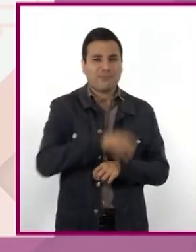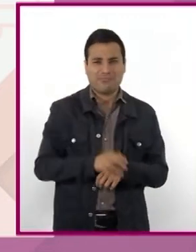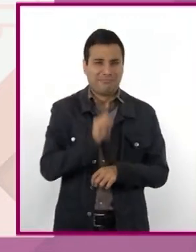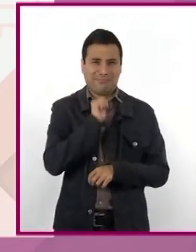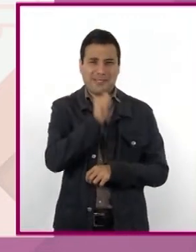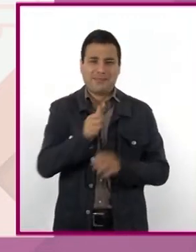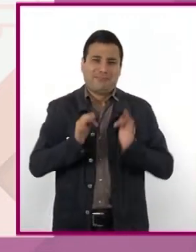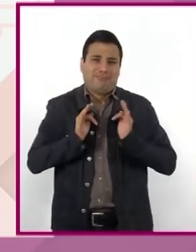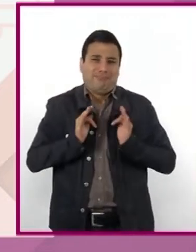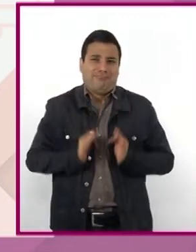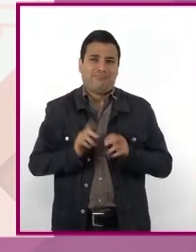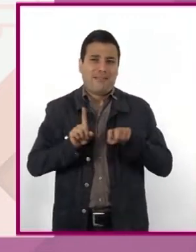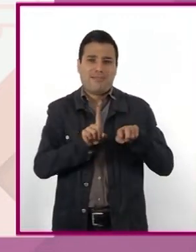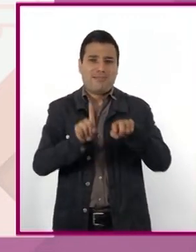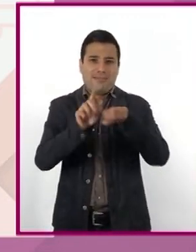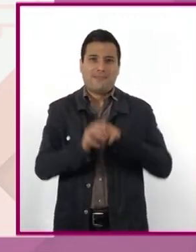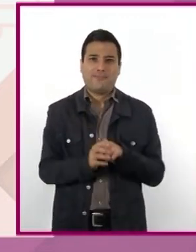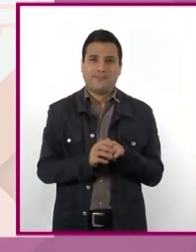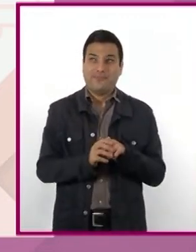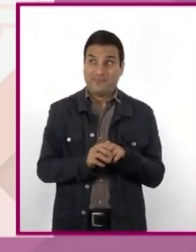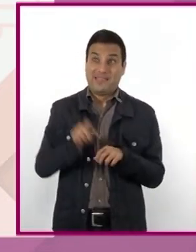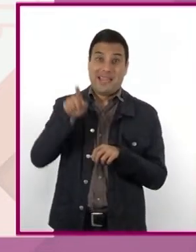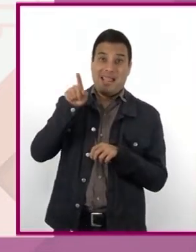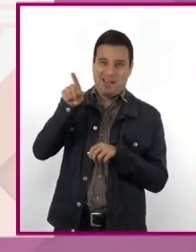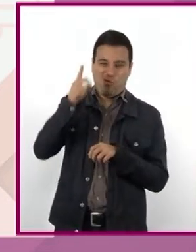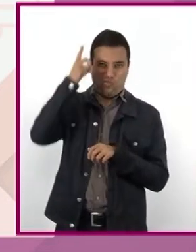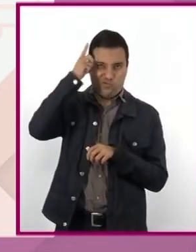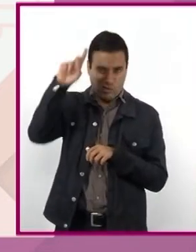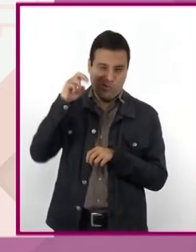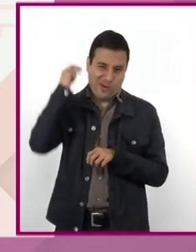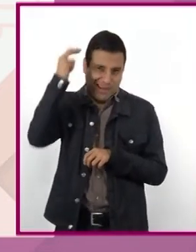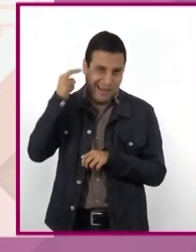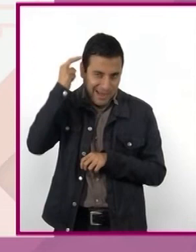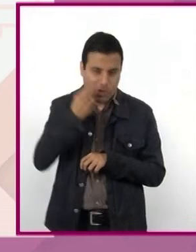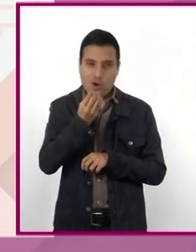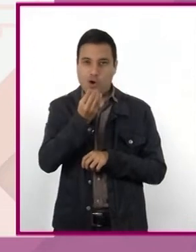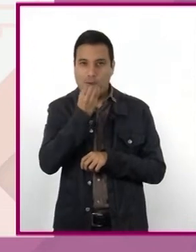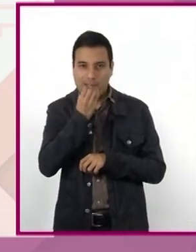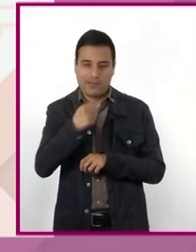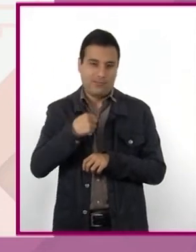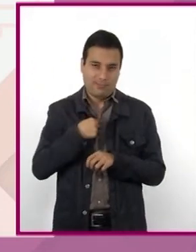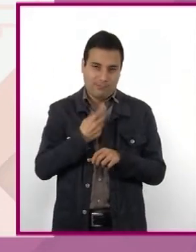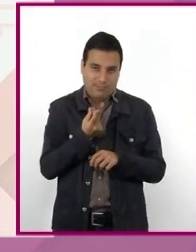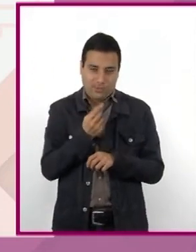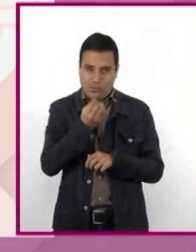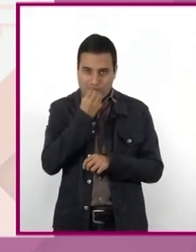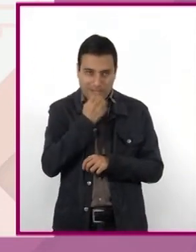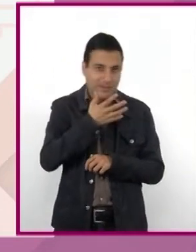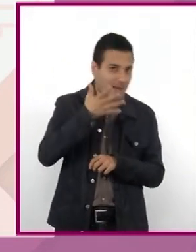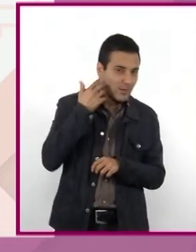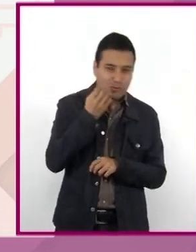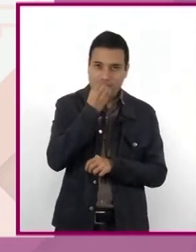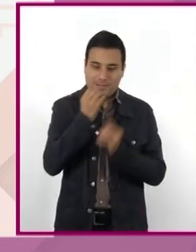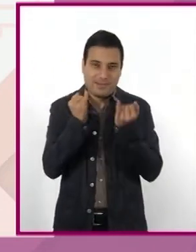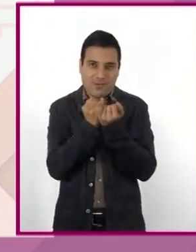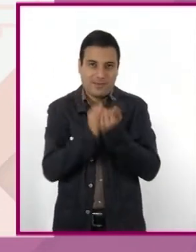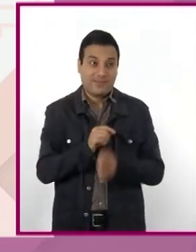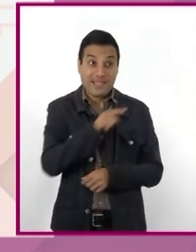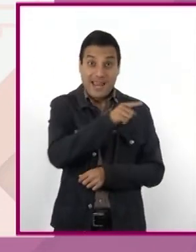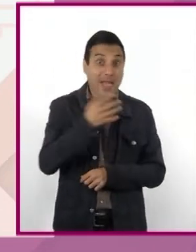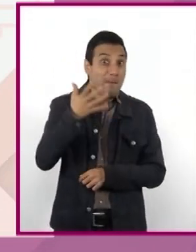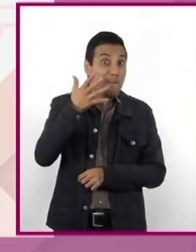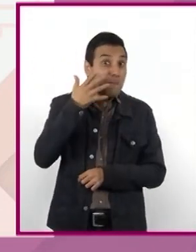amo. El rey tomó su cena al igual que el perro y el gato, el cual odiaba tener que hacerlo al lado del